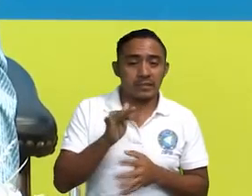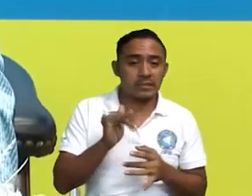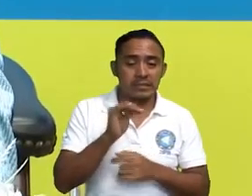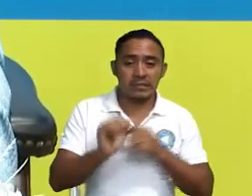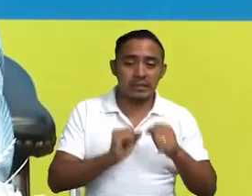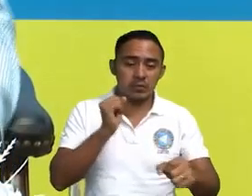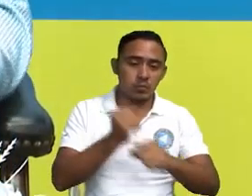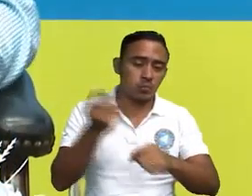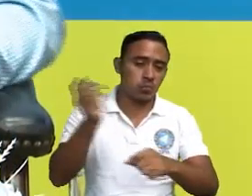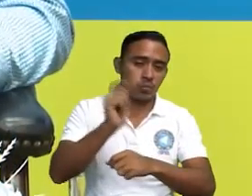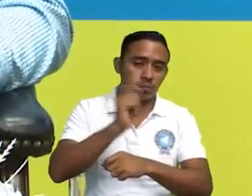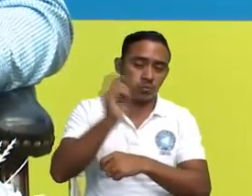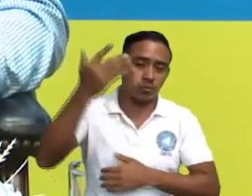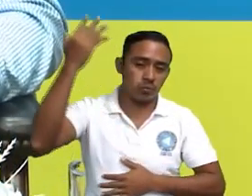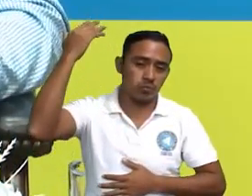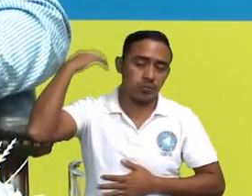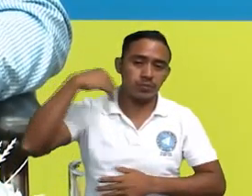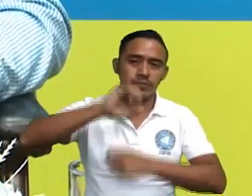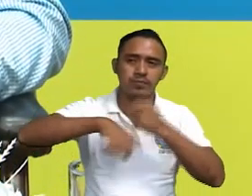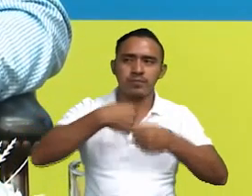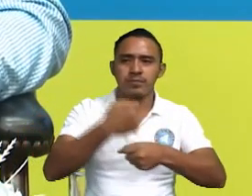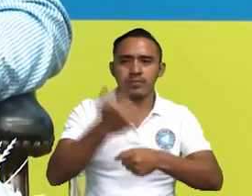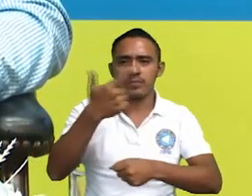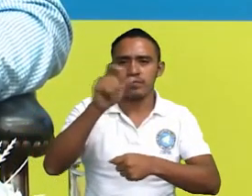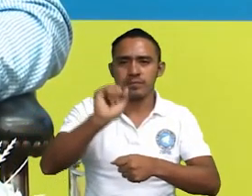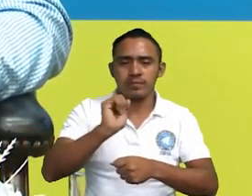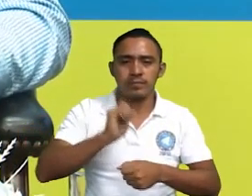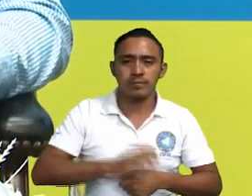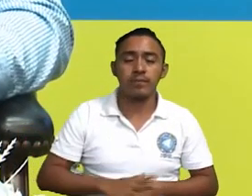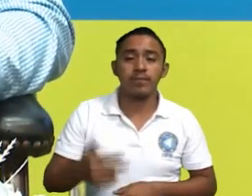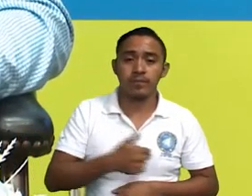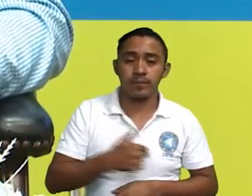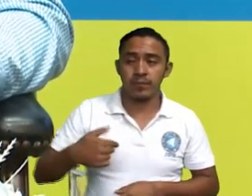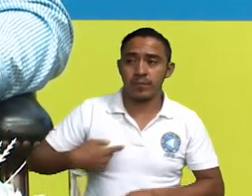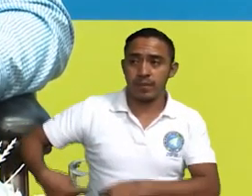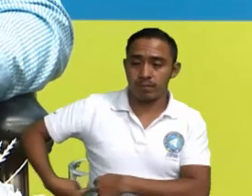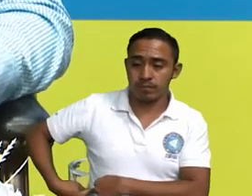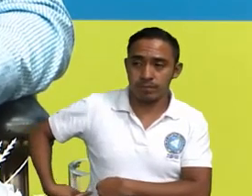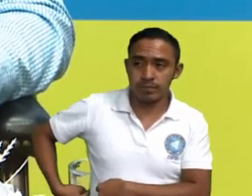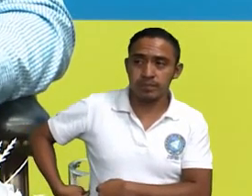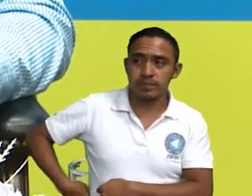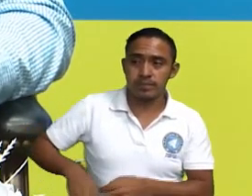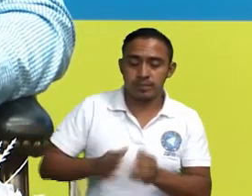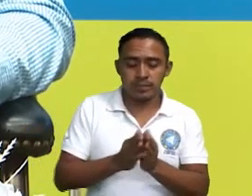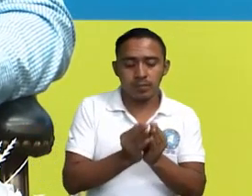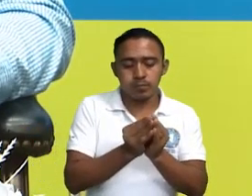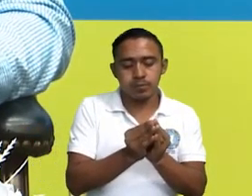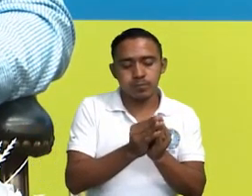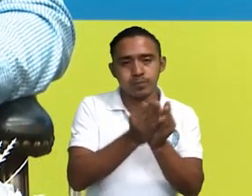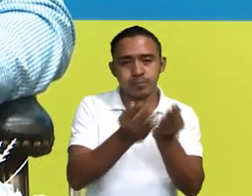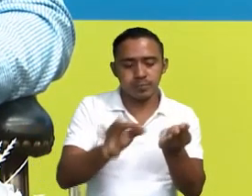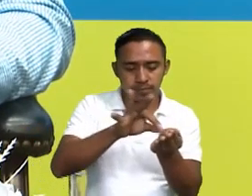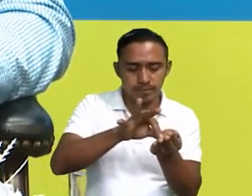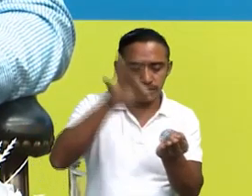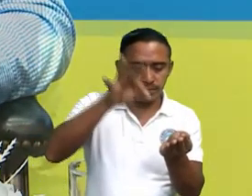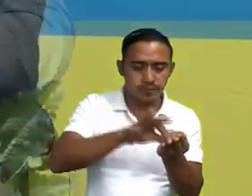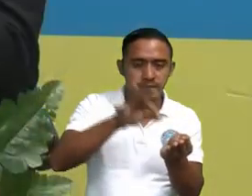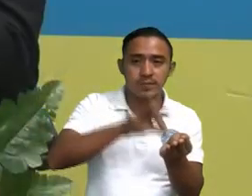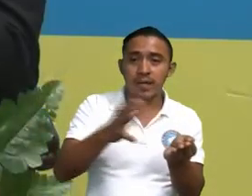siglo pasado, y creo que todavía en los años 70, se hacía la cirugía en donde se abría la vesícula biliar, se extraían los